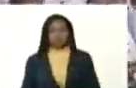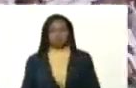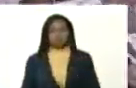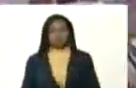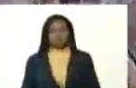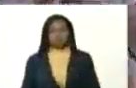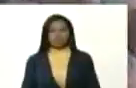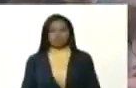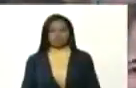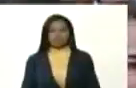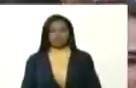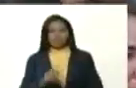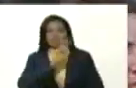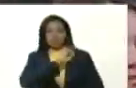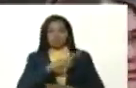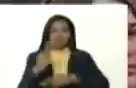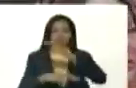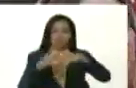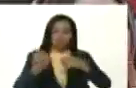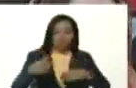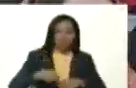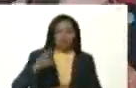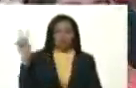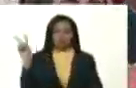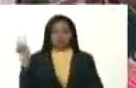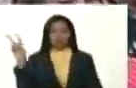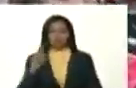de las fuerzas revolucionarias de Venezuela.